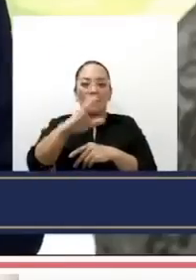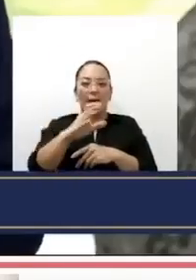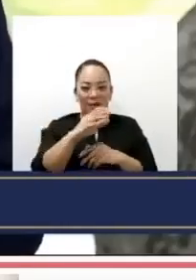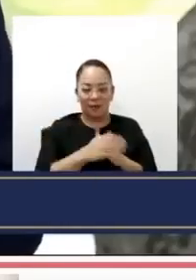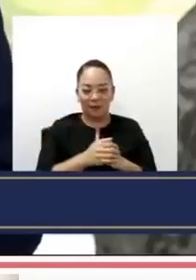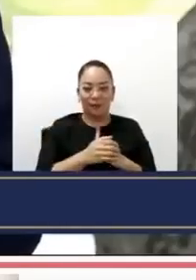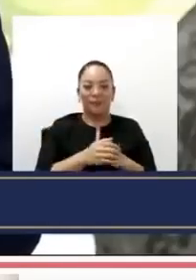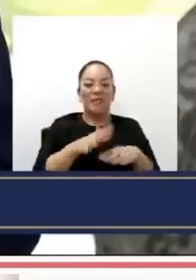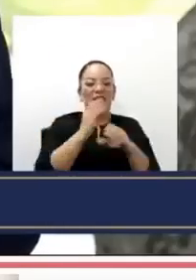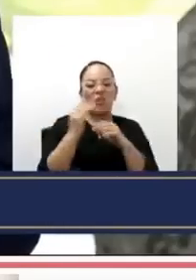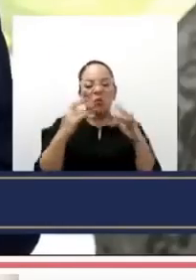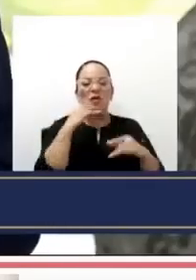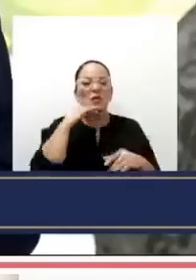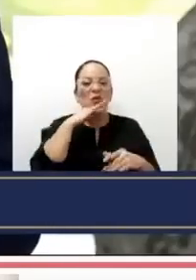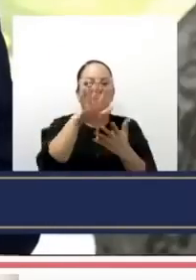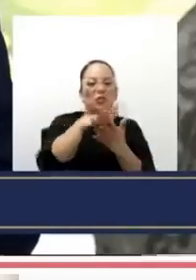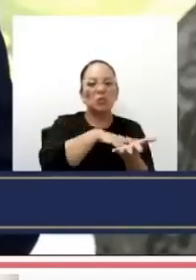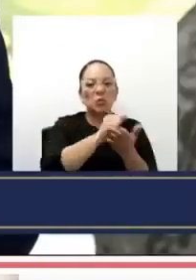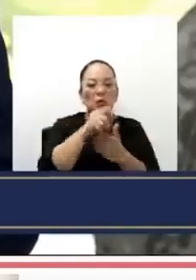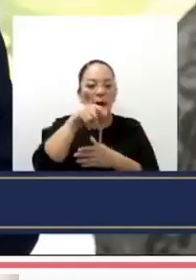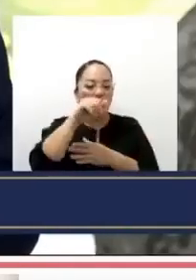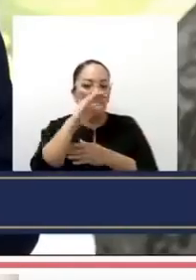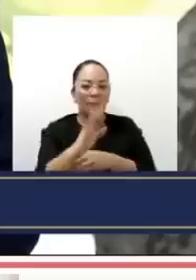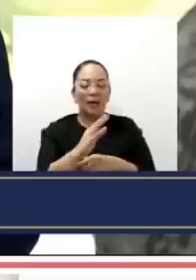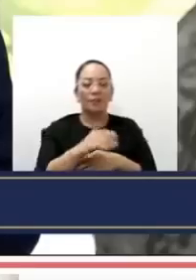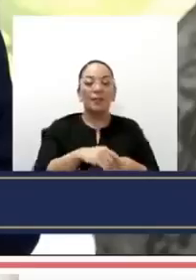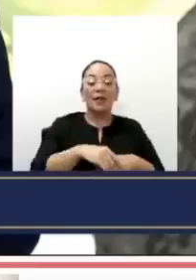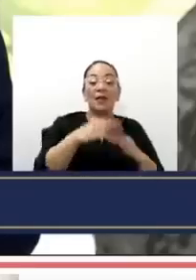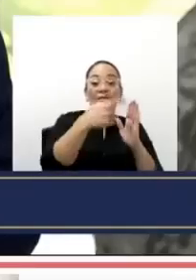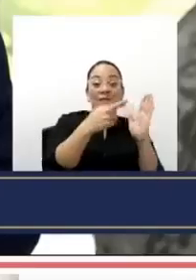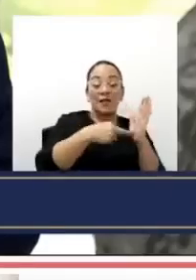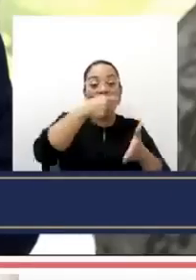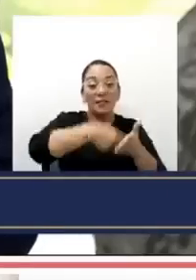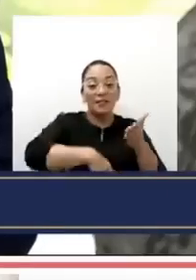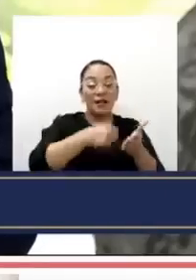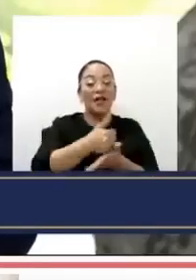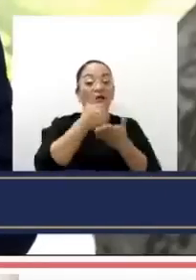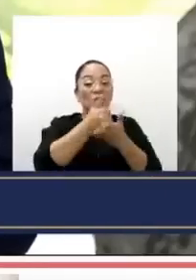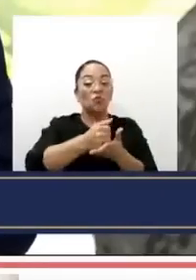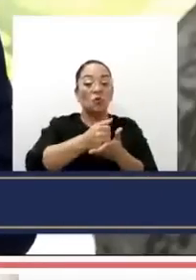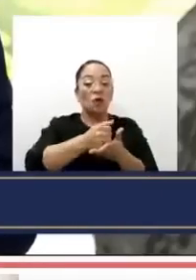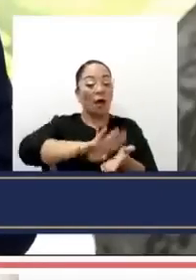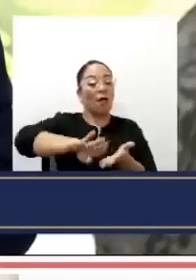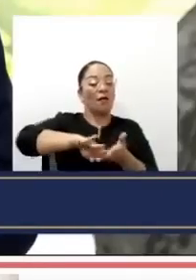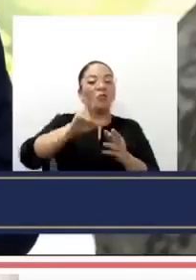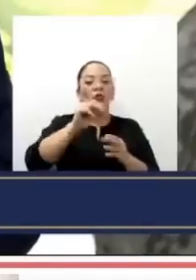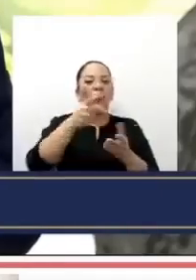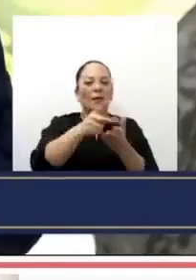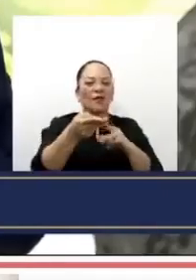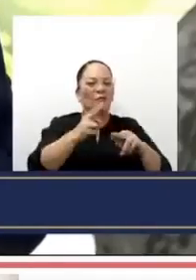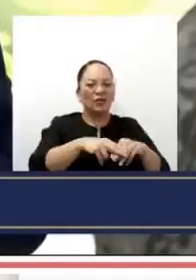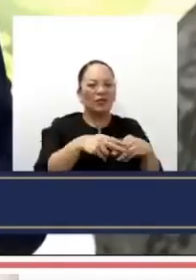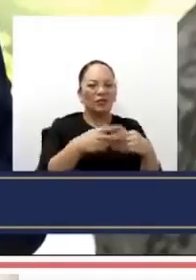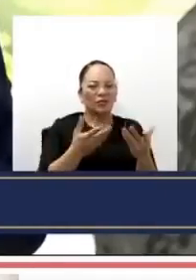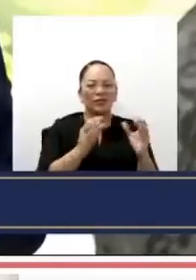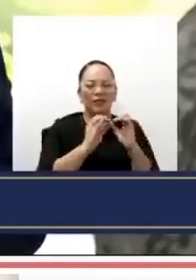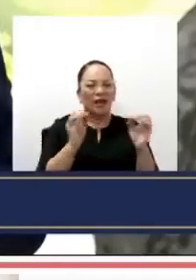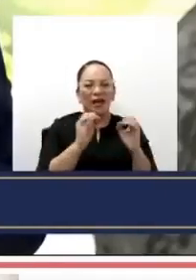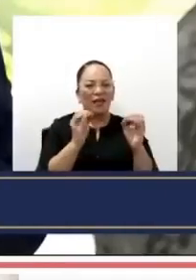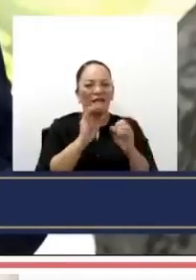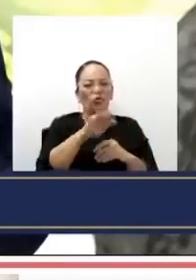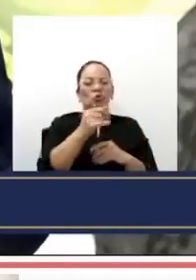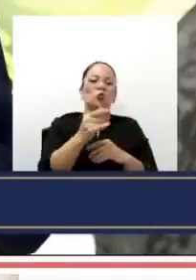Hicieron guerra sucia para destruir ese partido. La regla fiscal ayuda a evadir impuestos. Nadie pondrá su